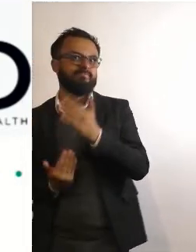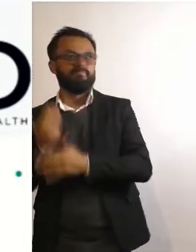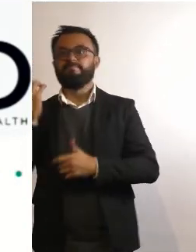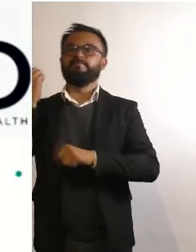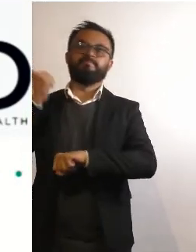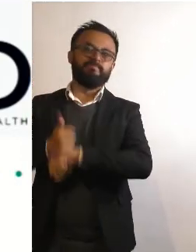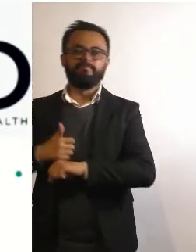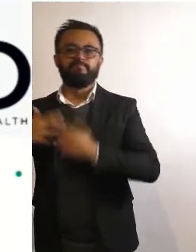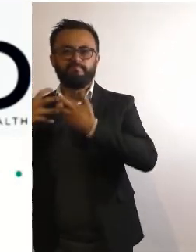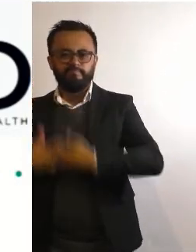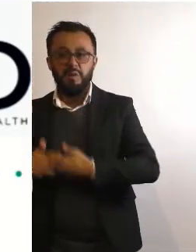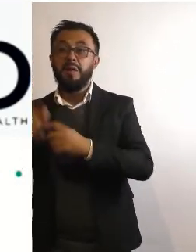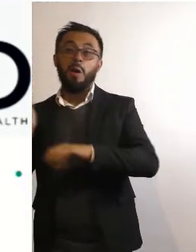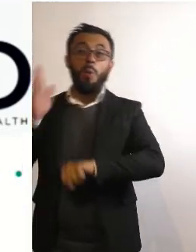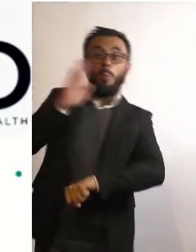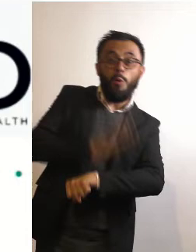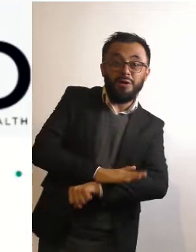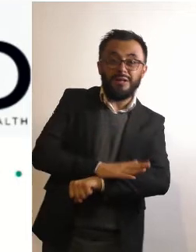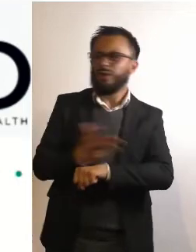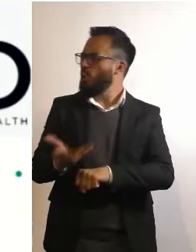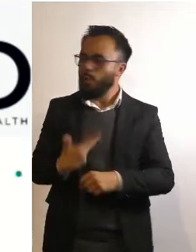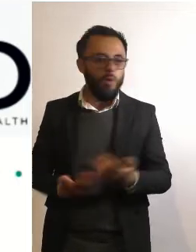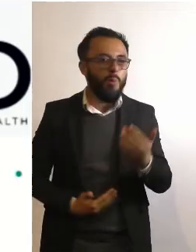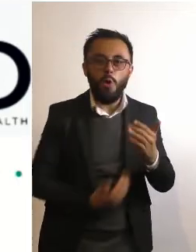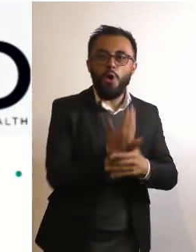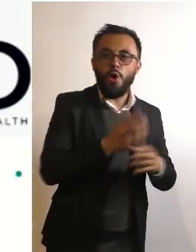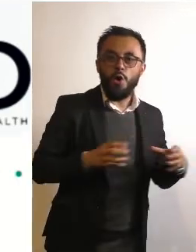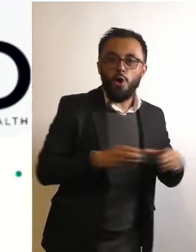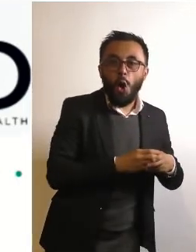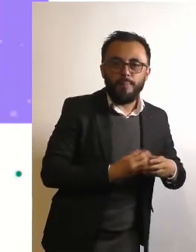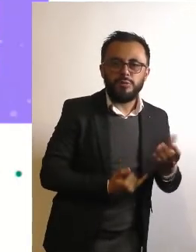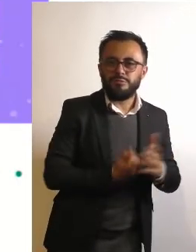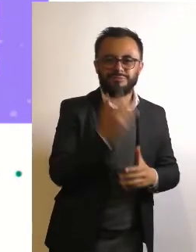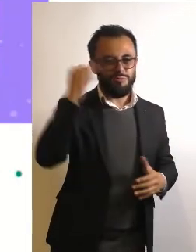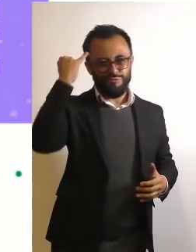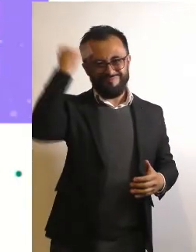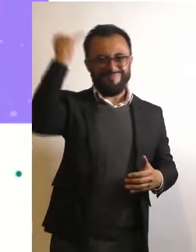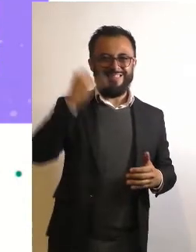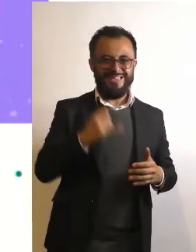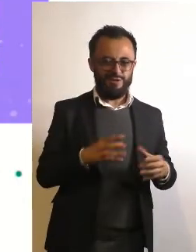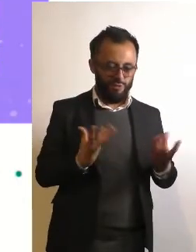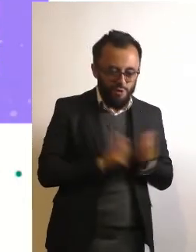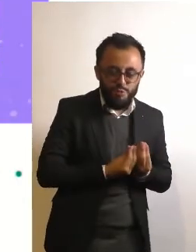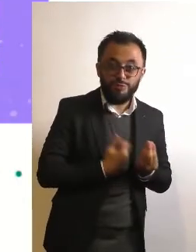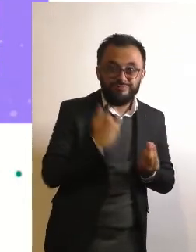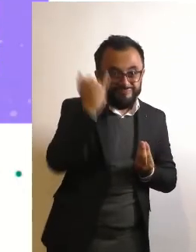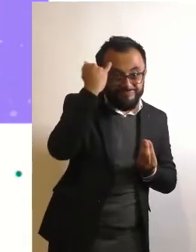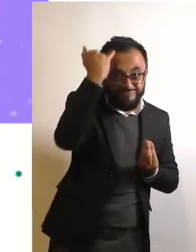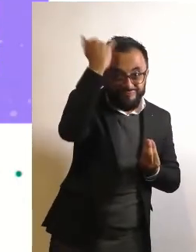Tech en la universidad a nivel de Colombia. Siguiente.